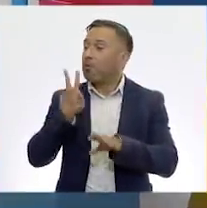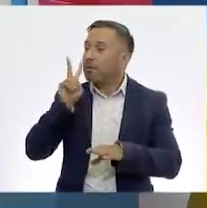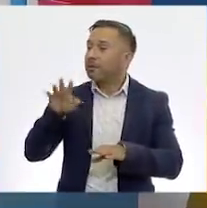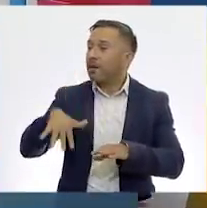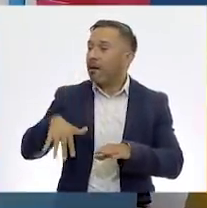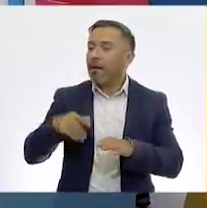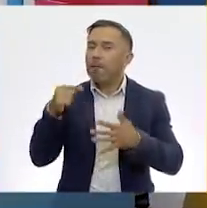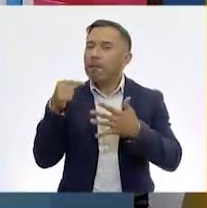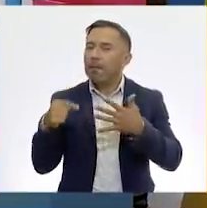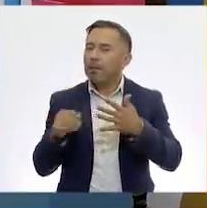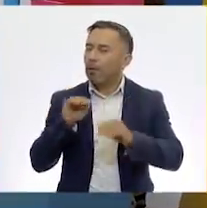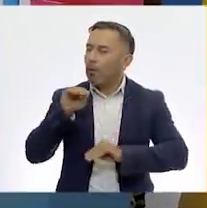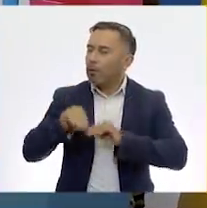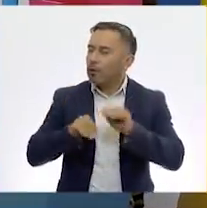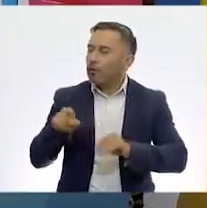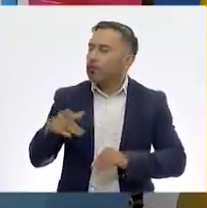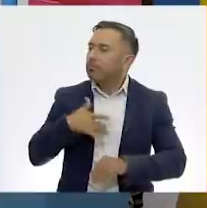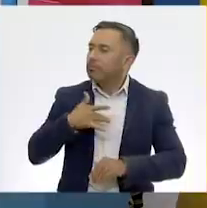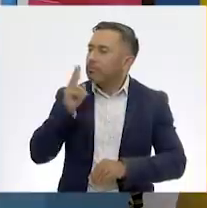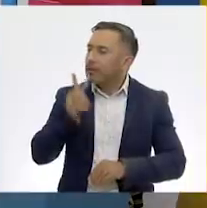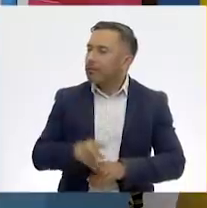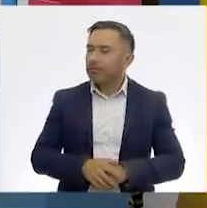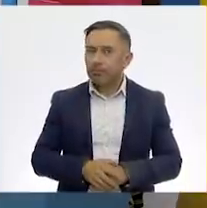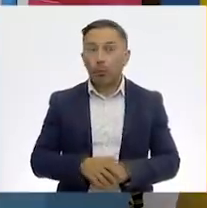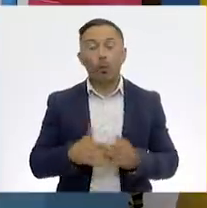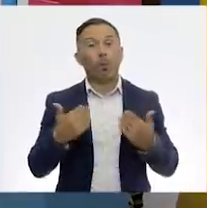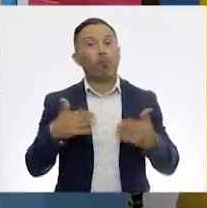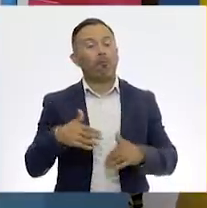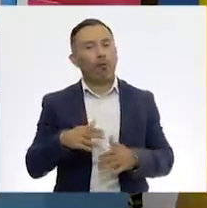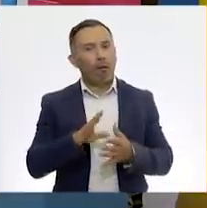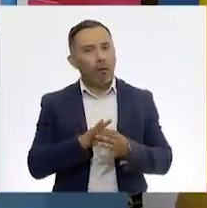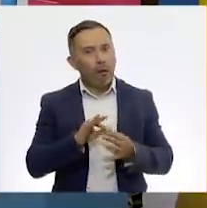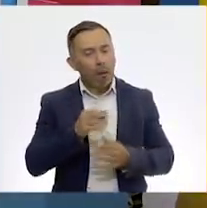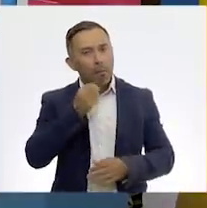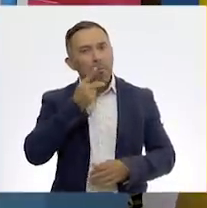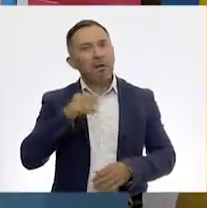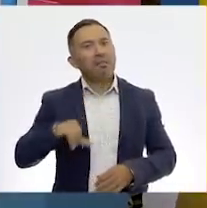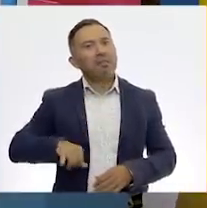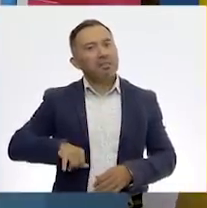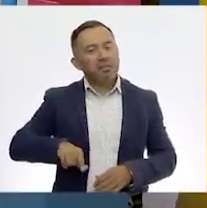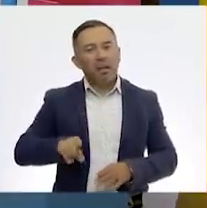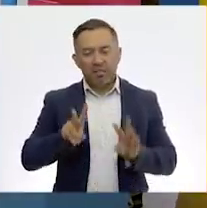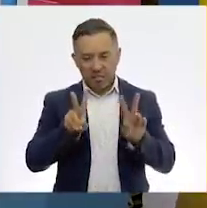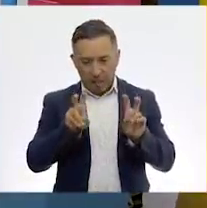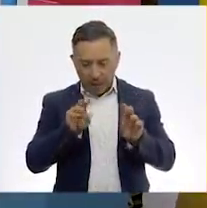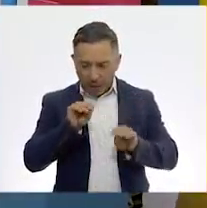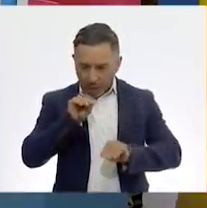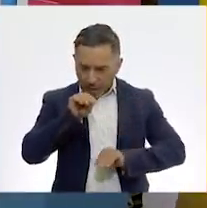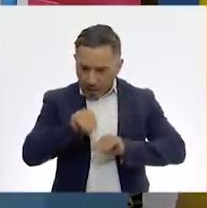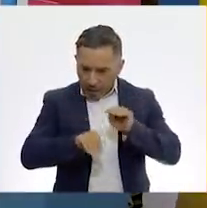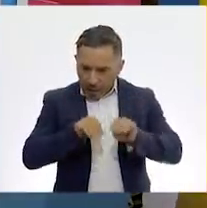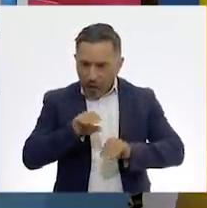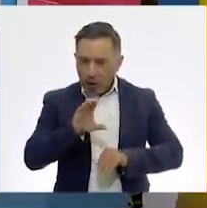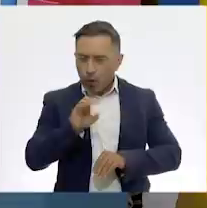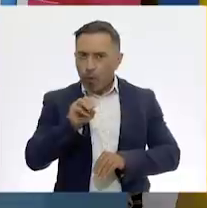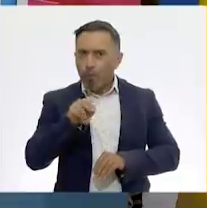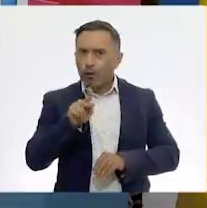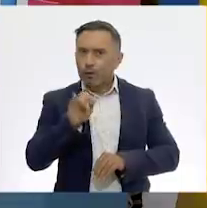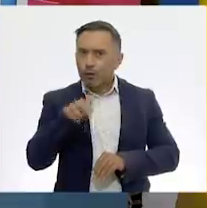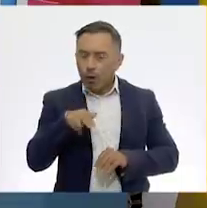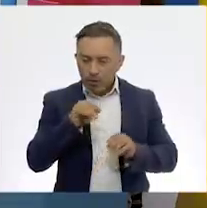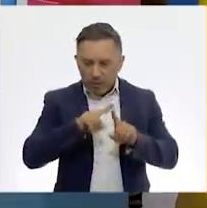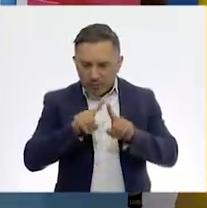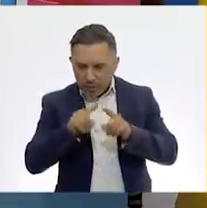composición? Wow, pues está muy interesante, o sea, es todo un tema esto de la composición y creo que es una especie de